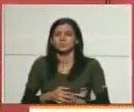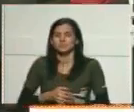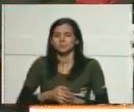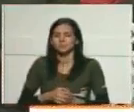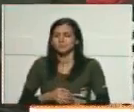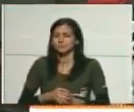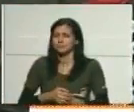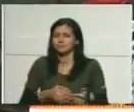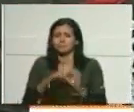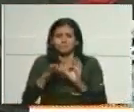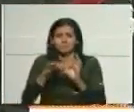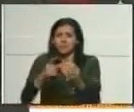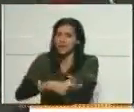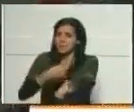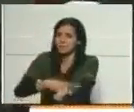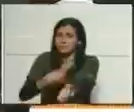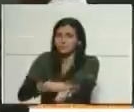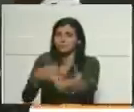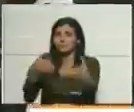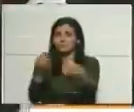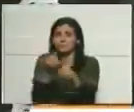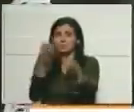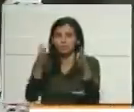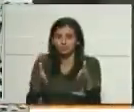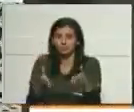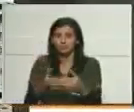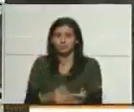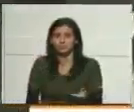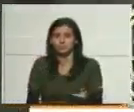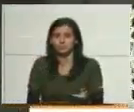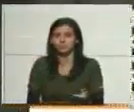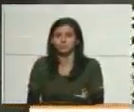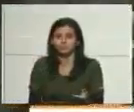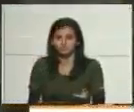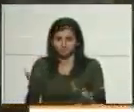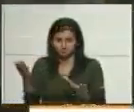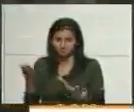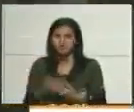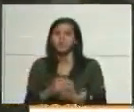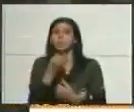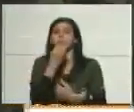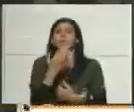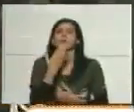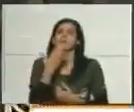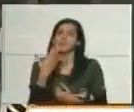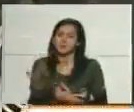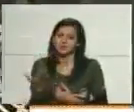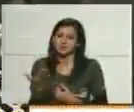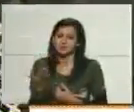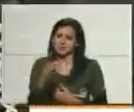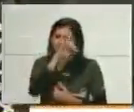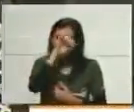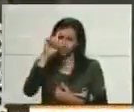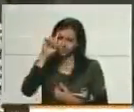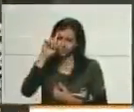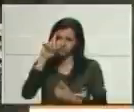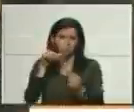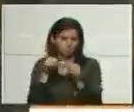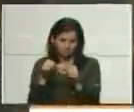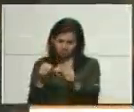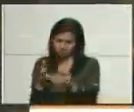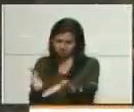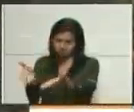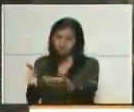hermandad, de clase trabajadora. Adelante, presidente. Bueno, gracias, camarada. Continúen ahí en ese